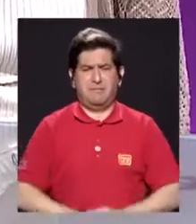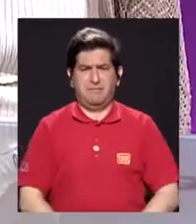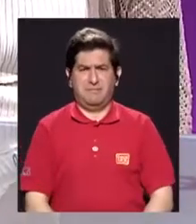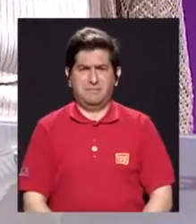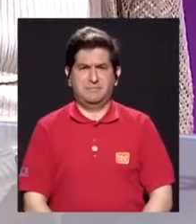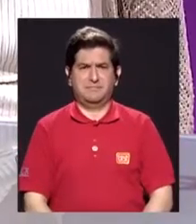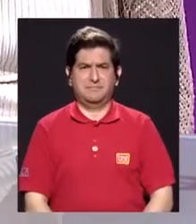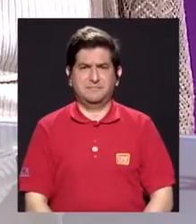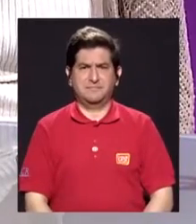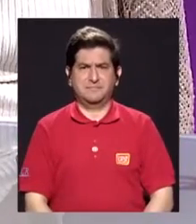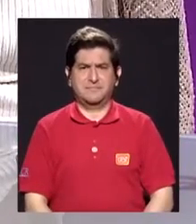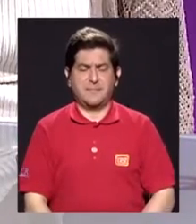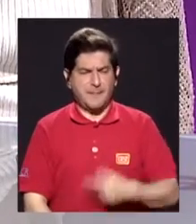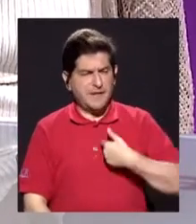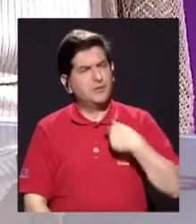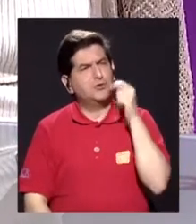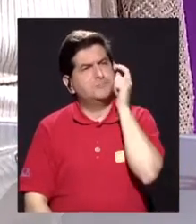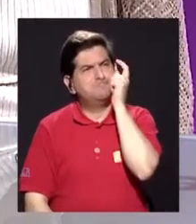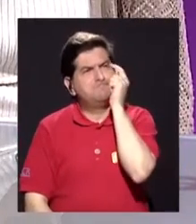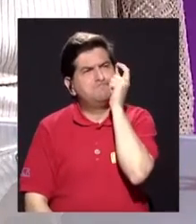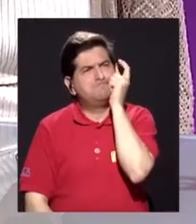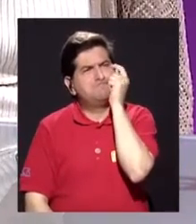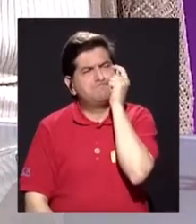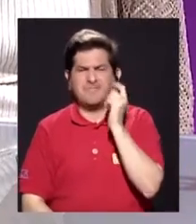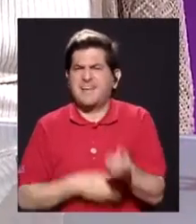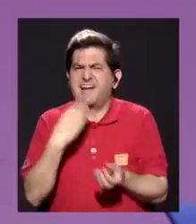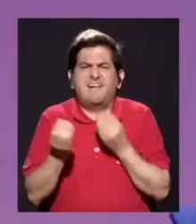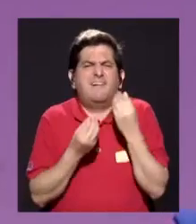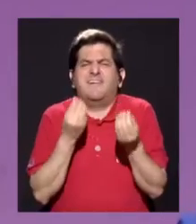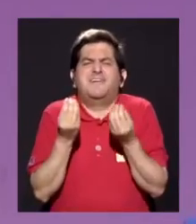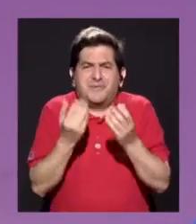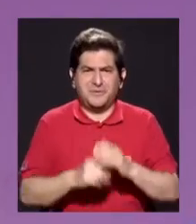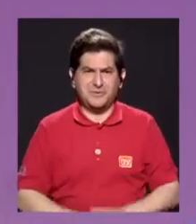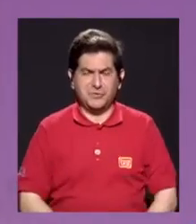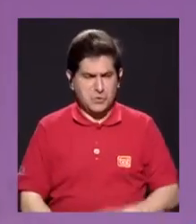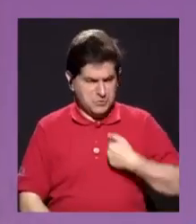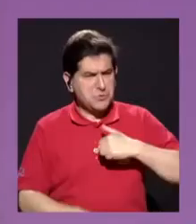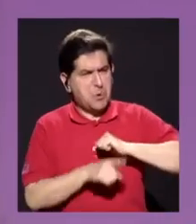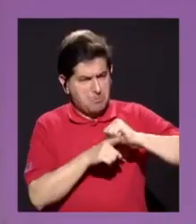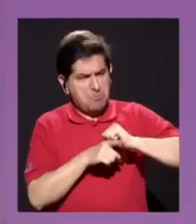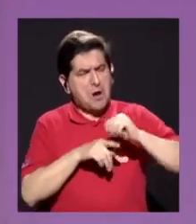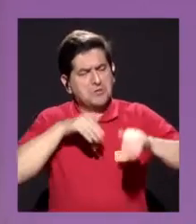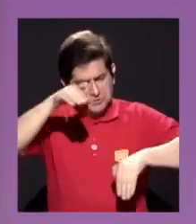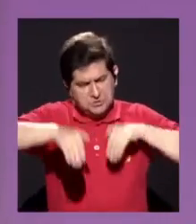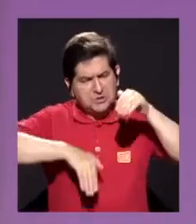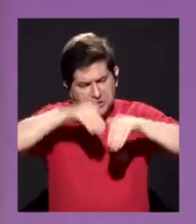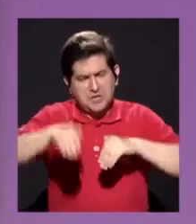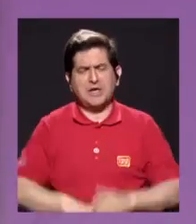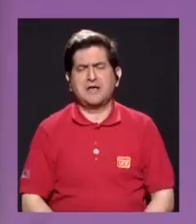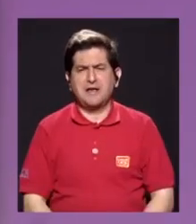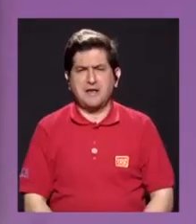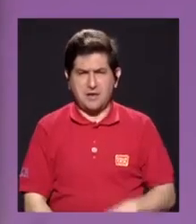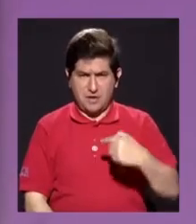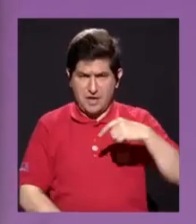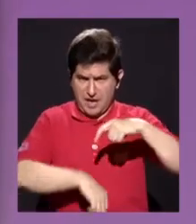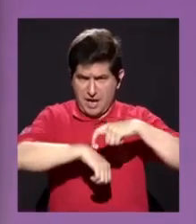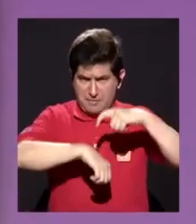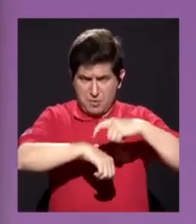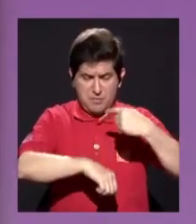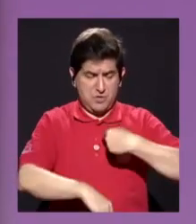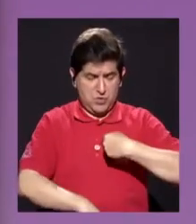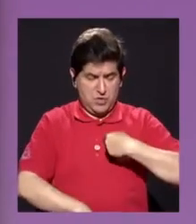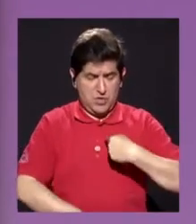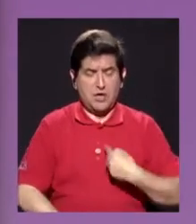Entonces, empecé a pensar, ¿verdad? ¿Qué podía hacer, ¿verdad? Había practicado natación a los 12 años, el año que me habían descubierto la